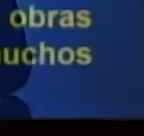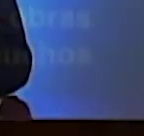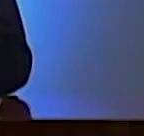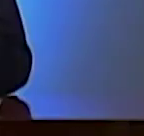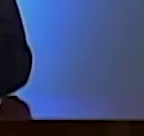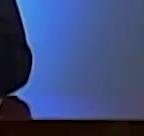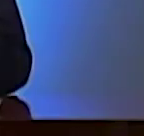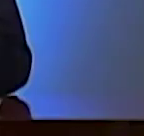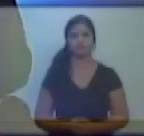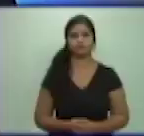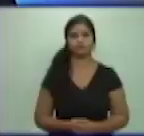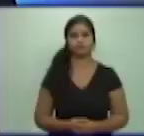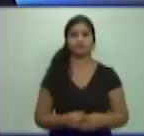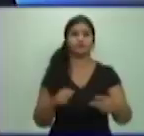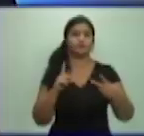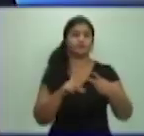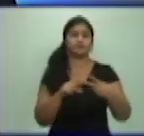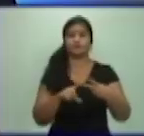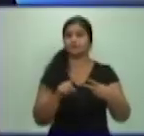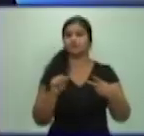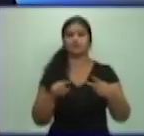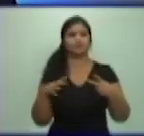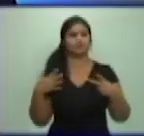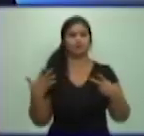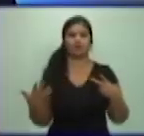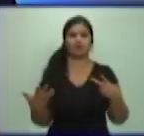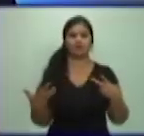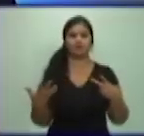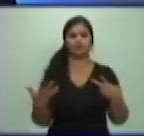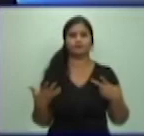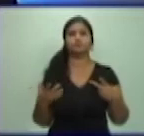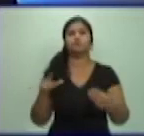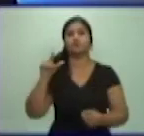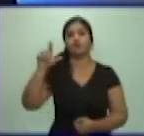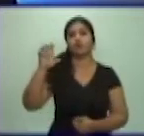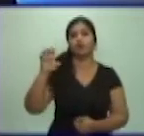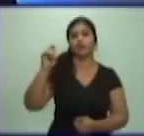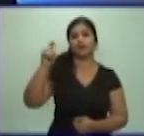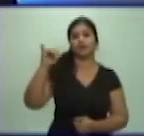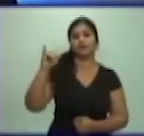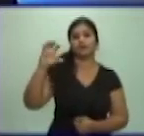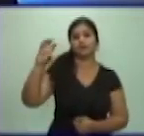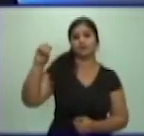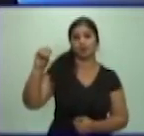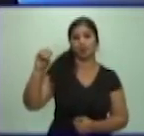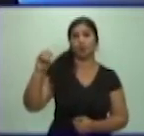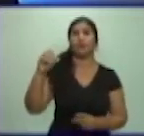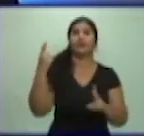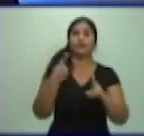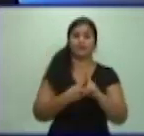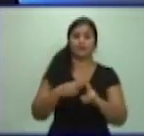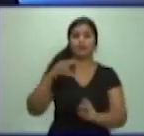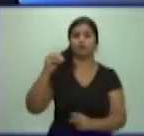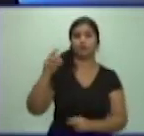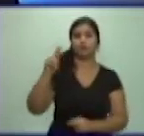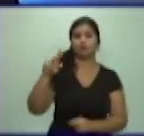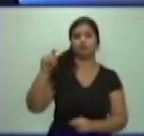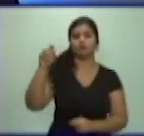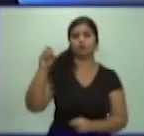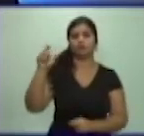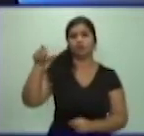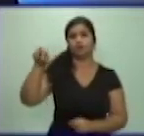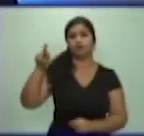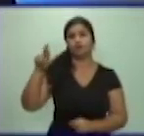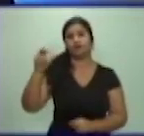El segundo bloque del examen es el de léxico y ortografía. ¿Cómo se pudiera medir